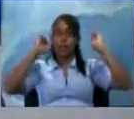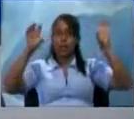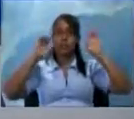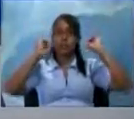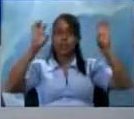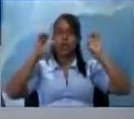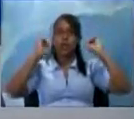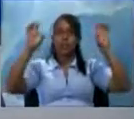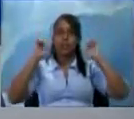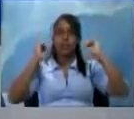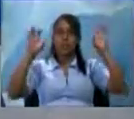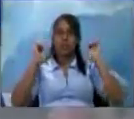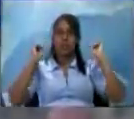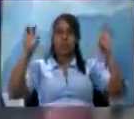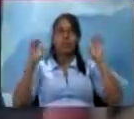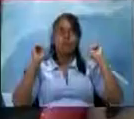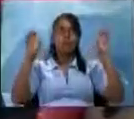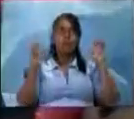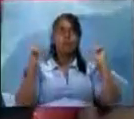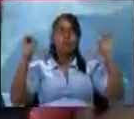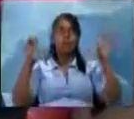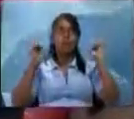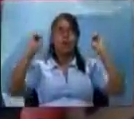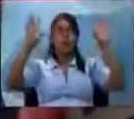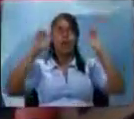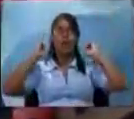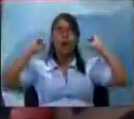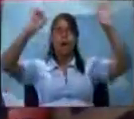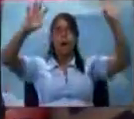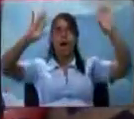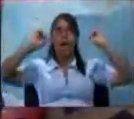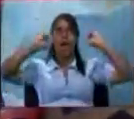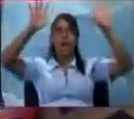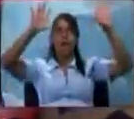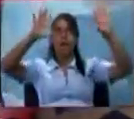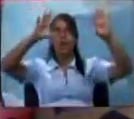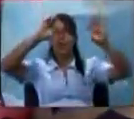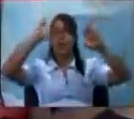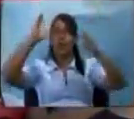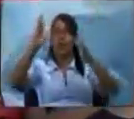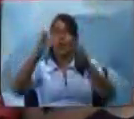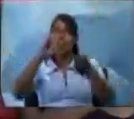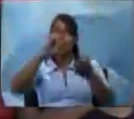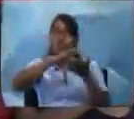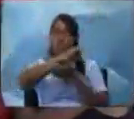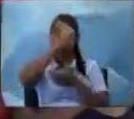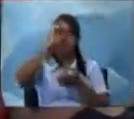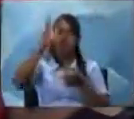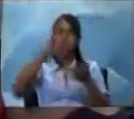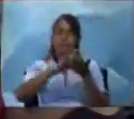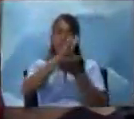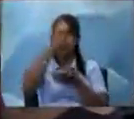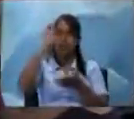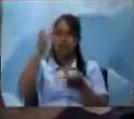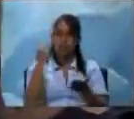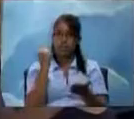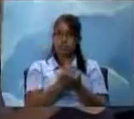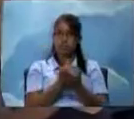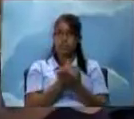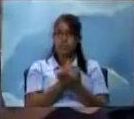gloria a Dios, gloria a Dios, gloria a Dios, gloria a Dios, gloria a Dios, gloria a Dios, gloria a Dios.